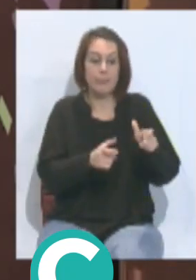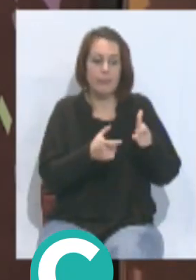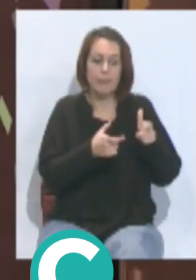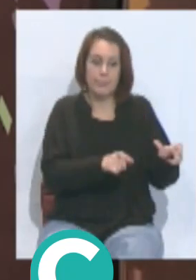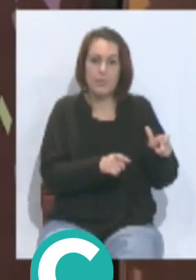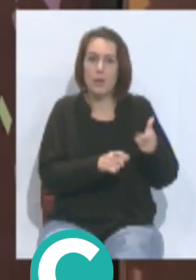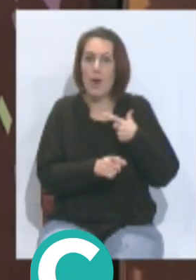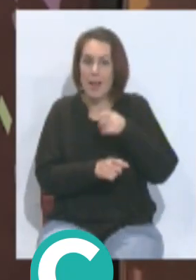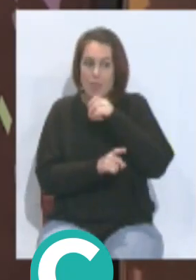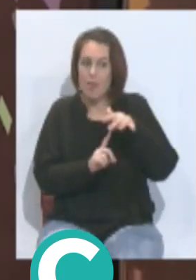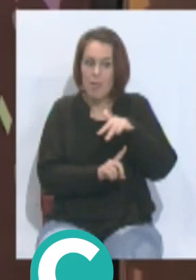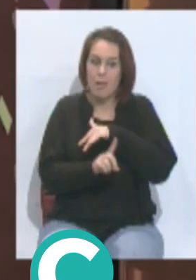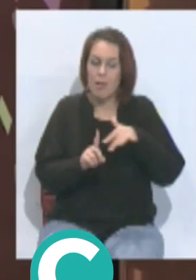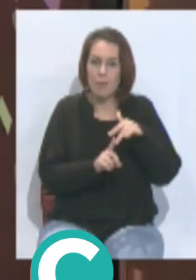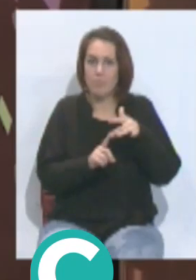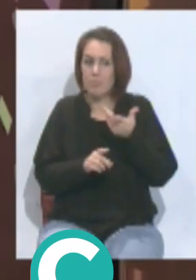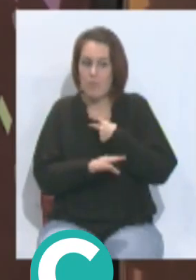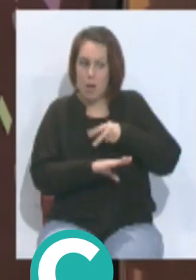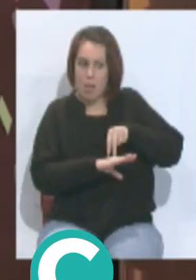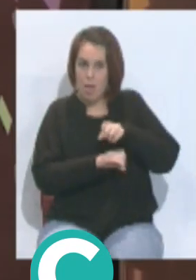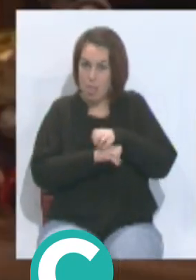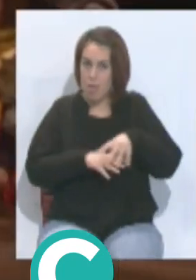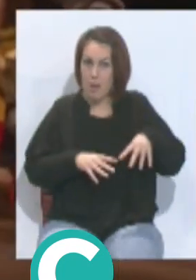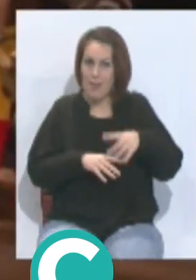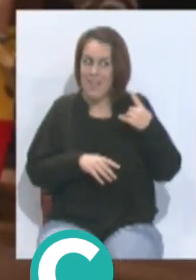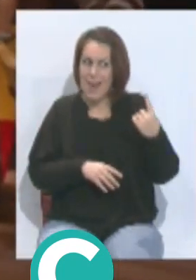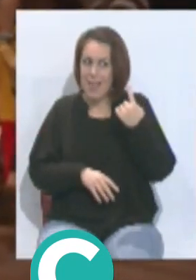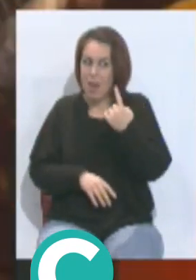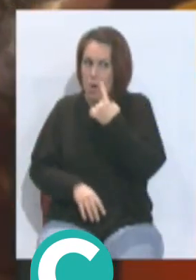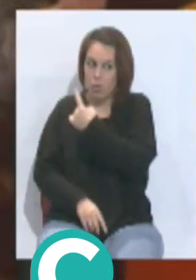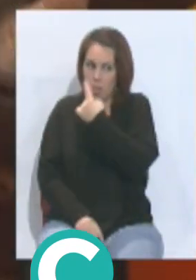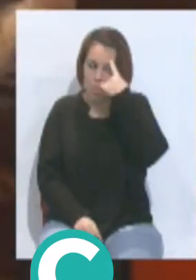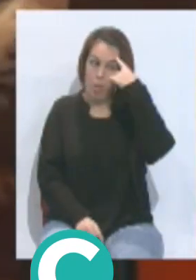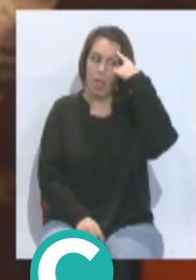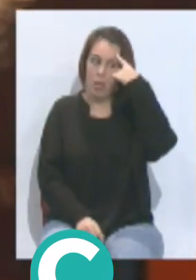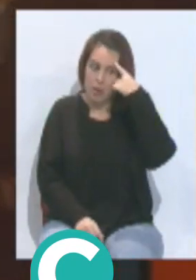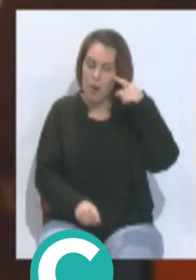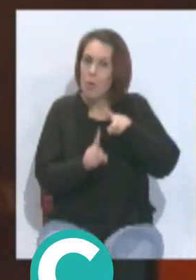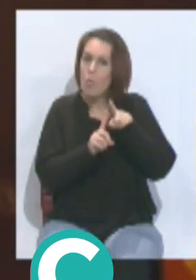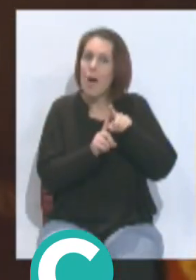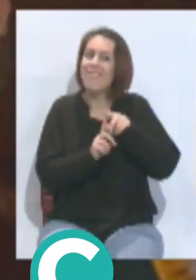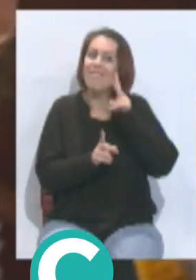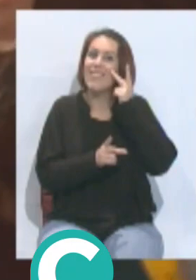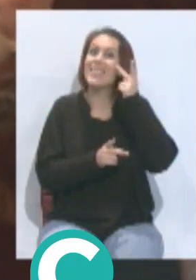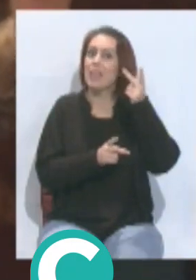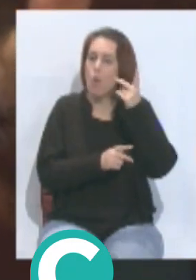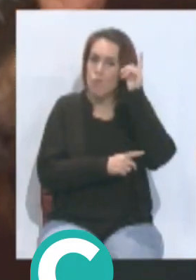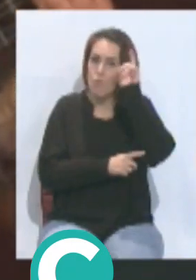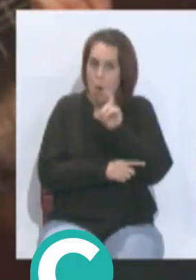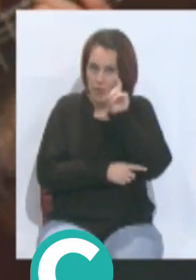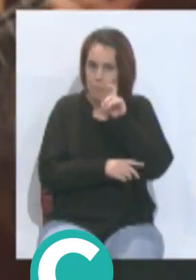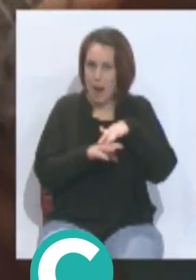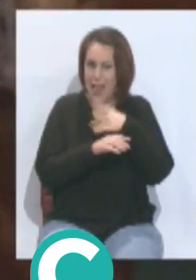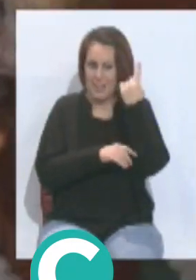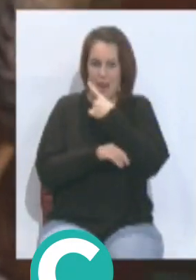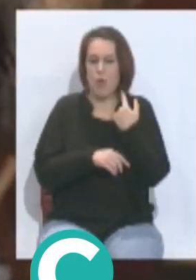está alrededor de la copla, ¿no?, uh-huh, puesta en escena, y cada uno de esos especies de módulos se nos ocurría que culminara con una visita de un profe para cambiar la cara, para